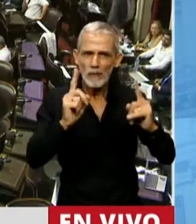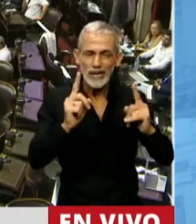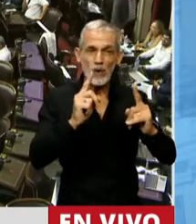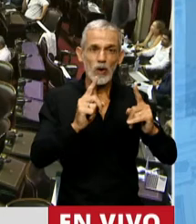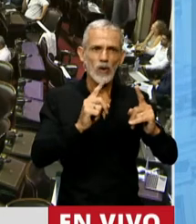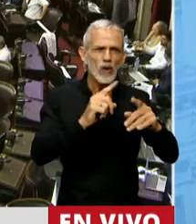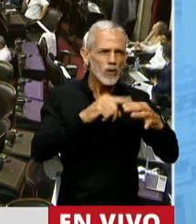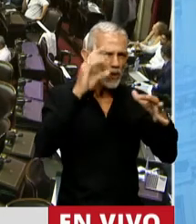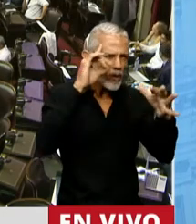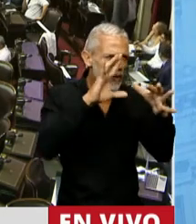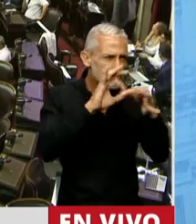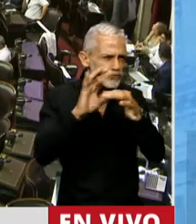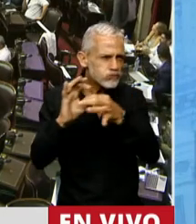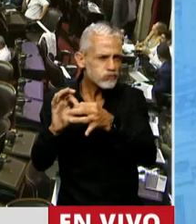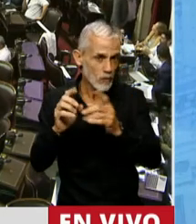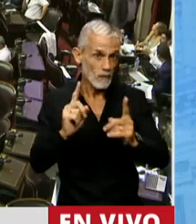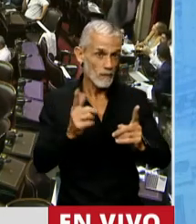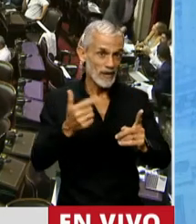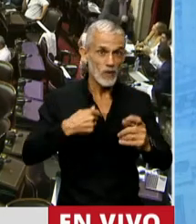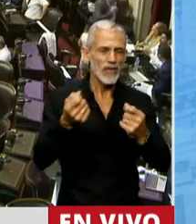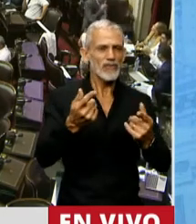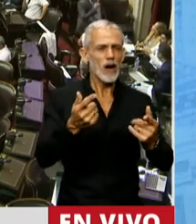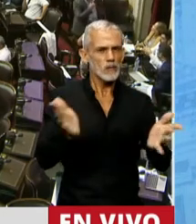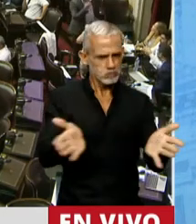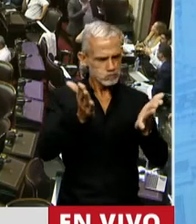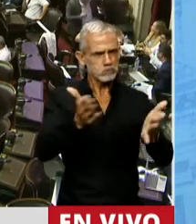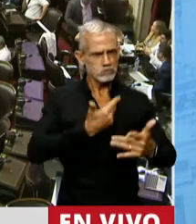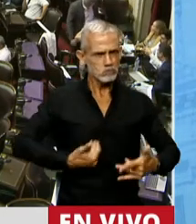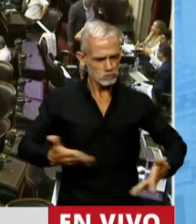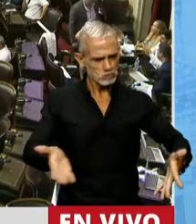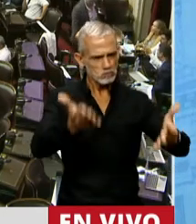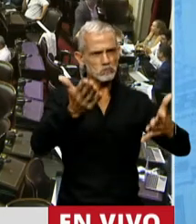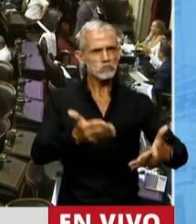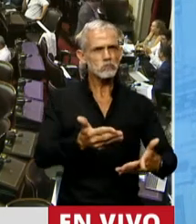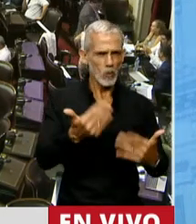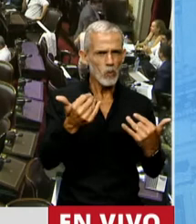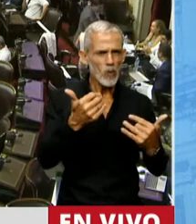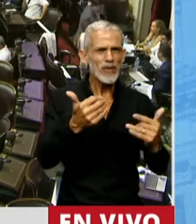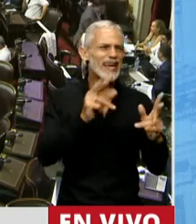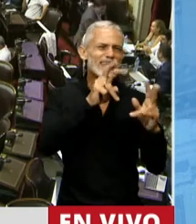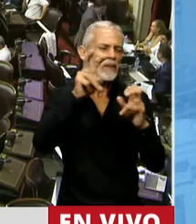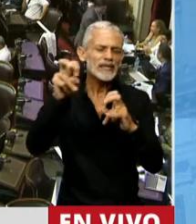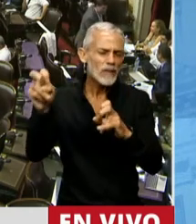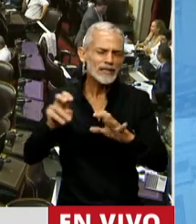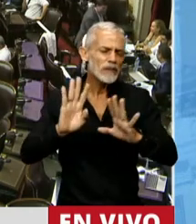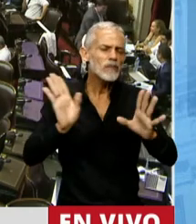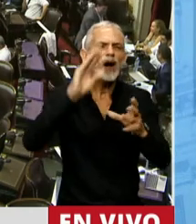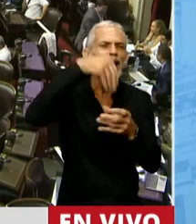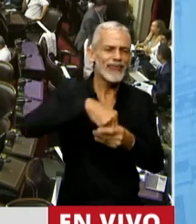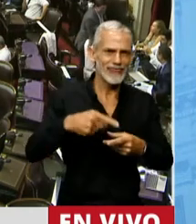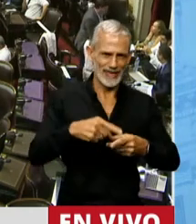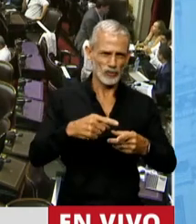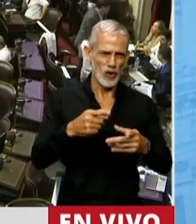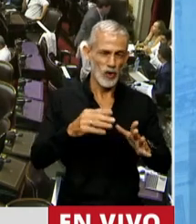continuidad de esa coherencia, y damos gobernabilidad como una definición para todos los temas que conformen a